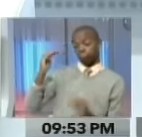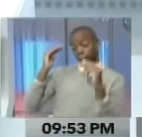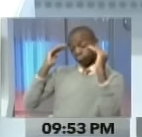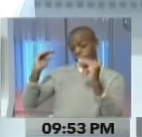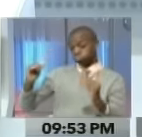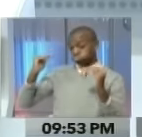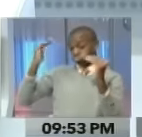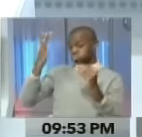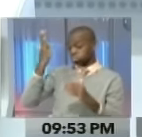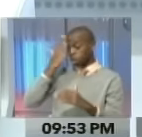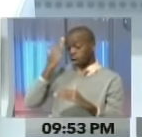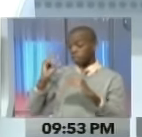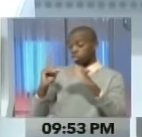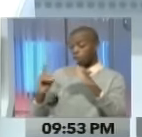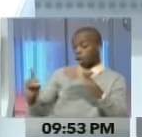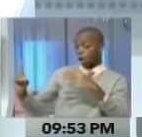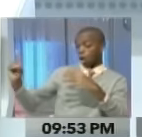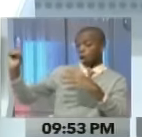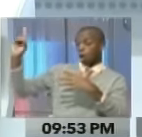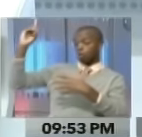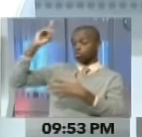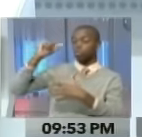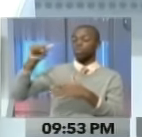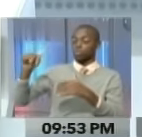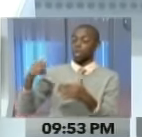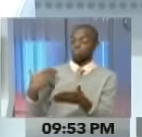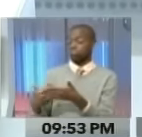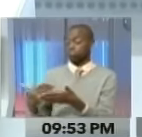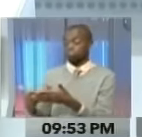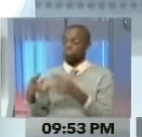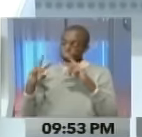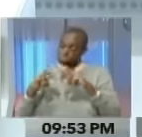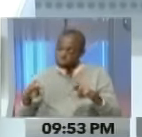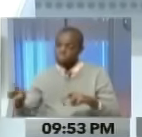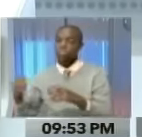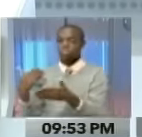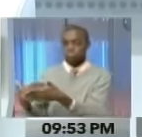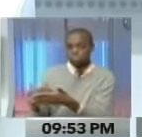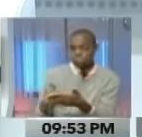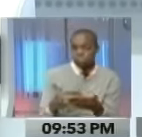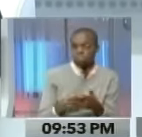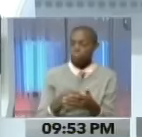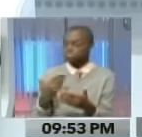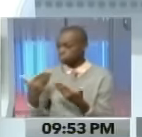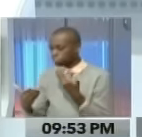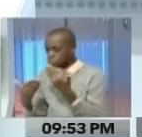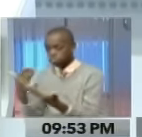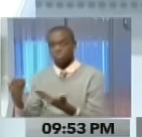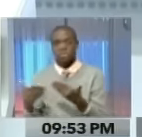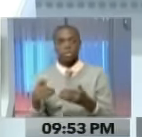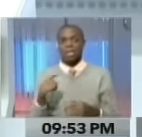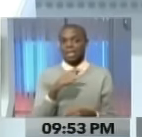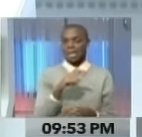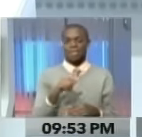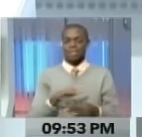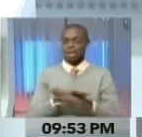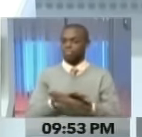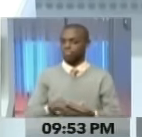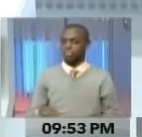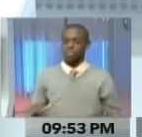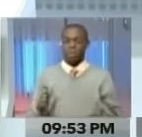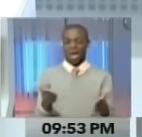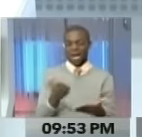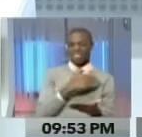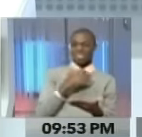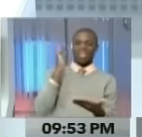eh evidencias no porque están allí son científicas se han comprobado se han corroborado que este proceso estaba muerto antes de nacer